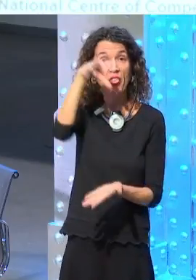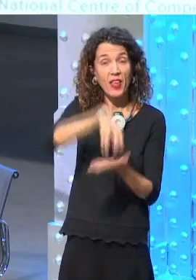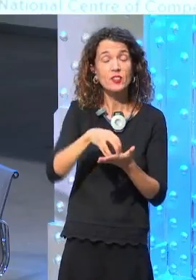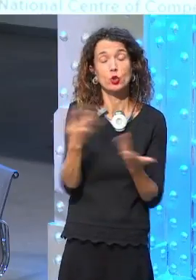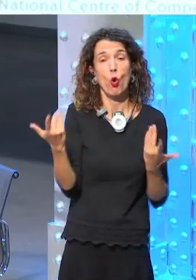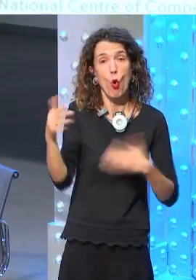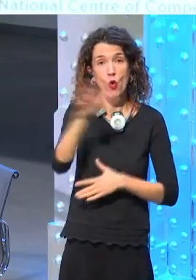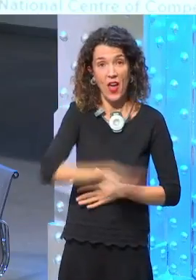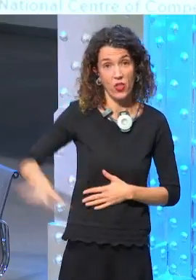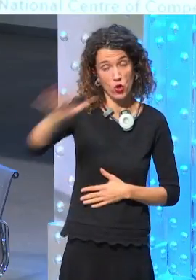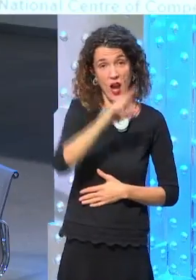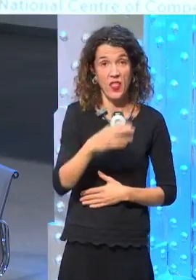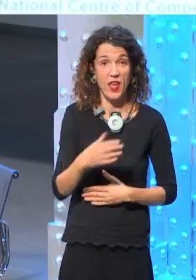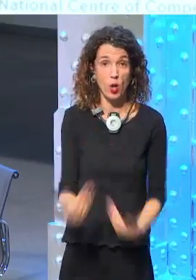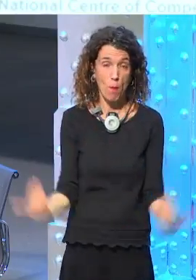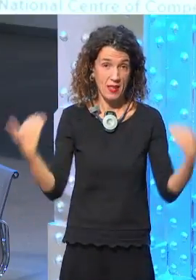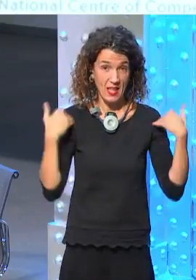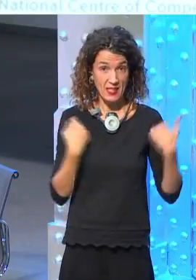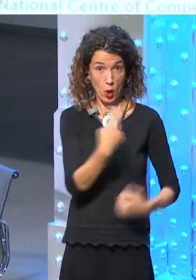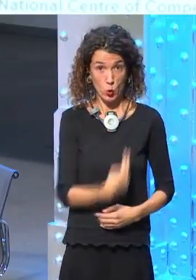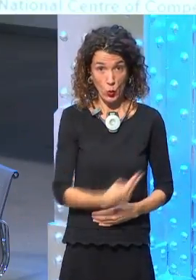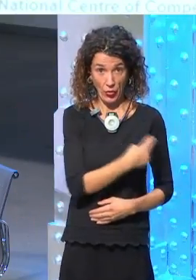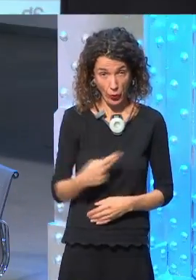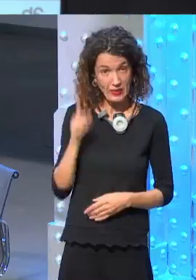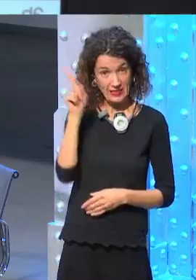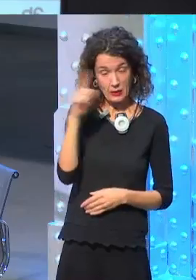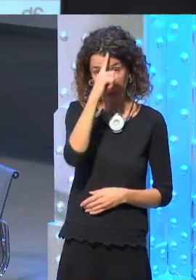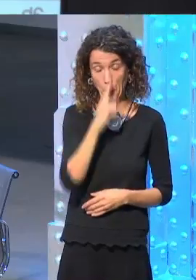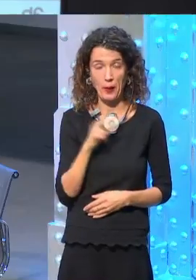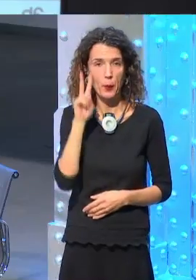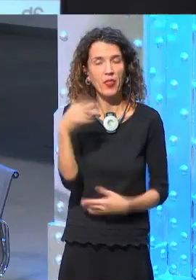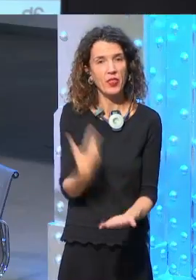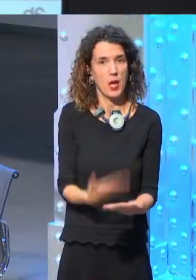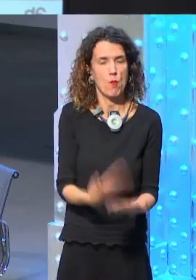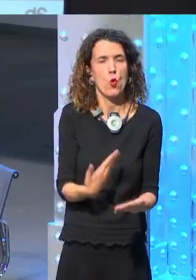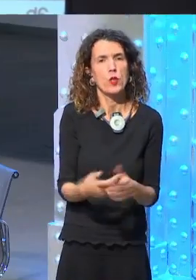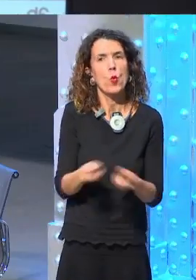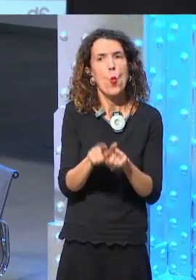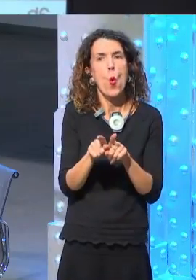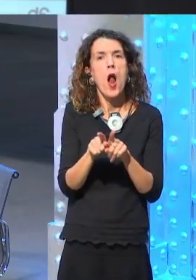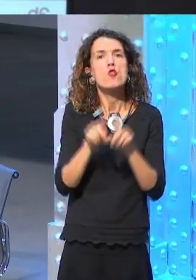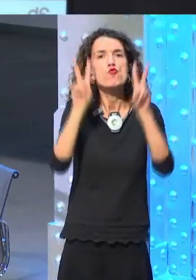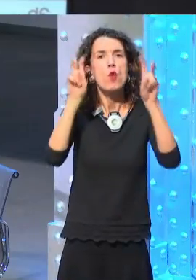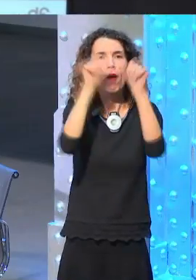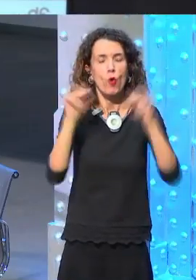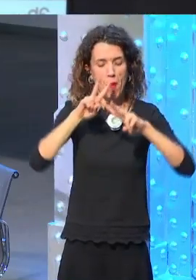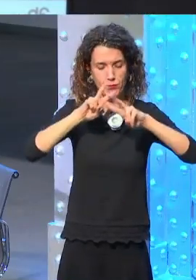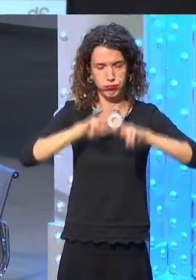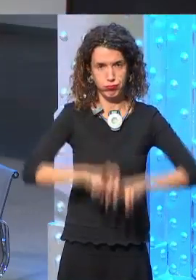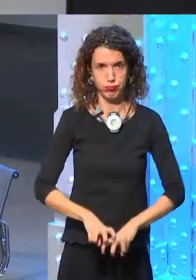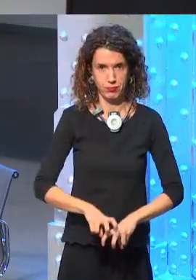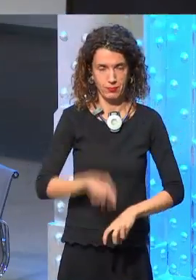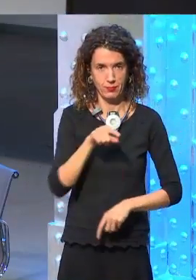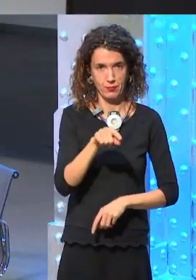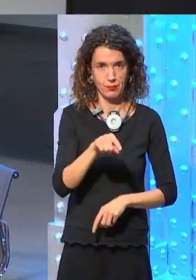de Competencia suizo y aquí pues se demuestra ese nuevo espíritu de investigación